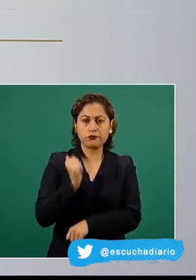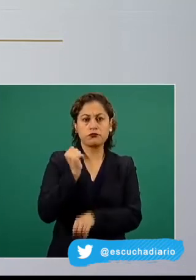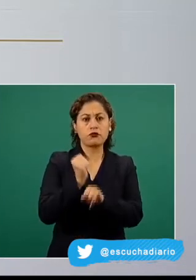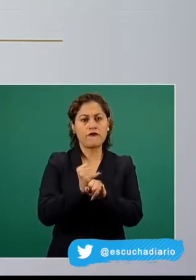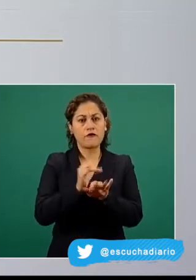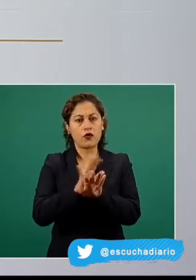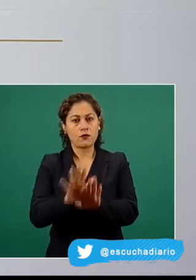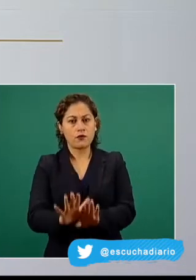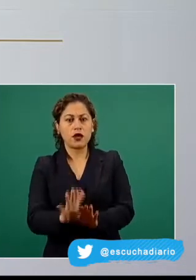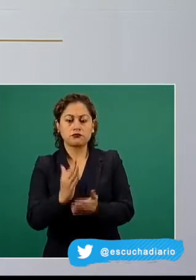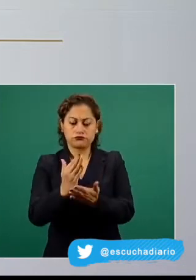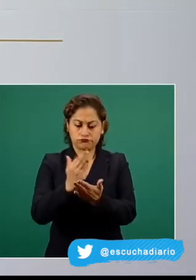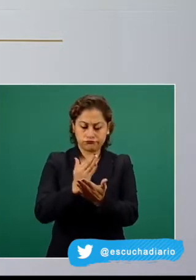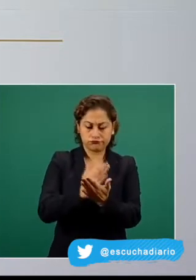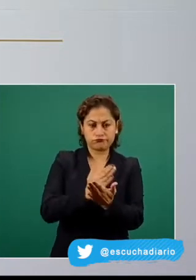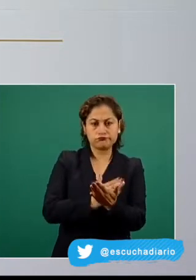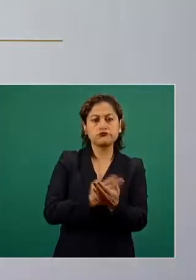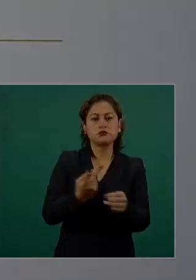de que sean vacunados.